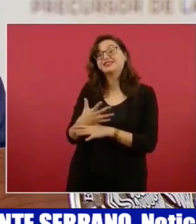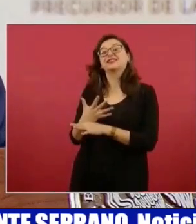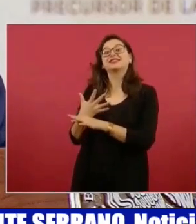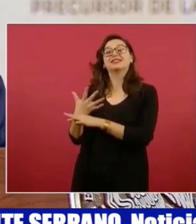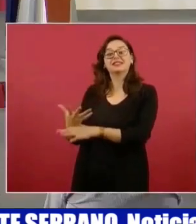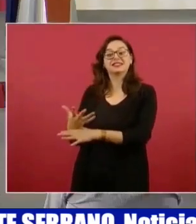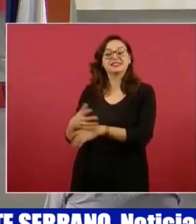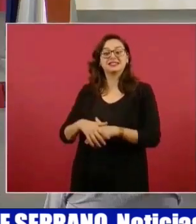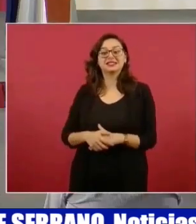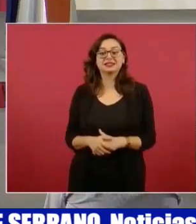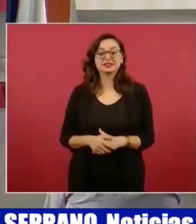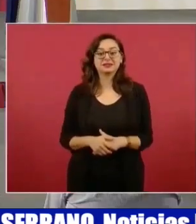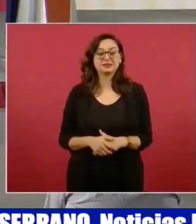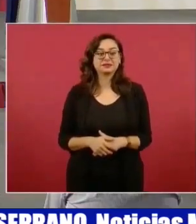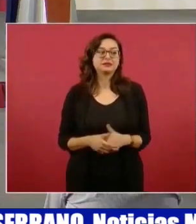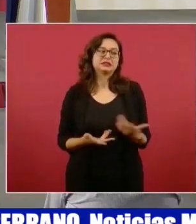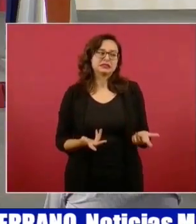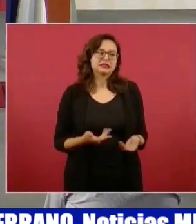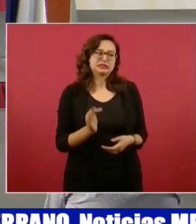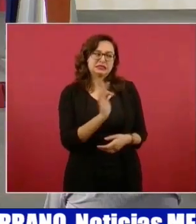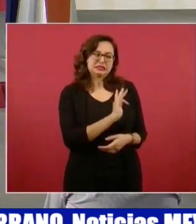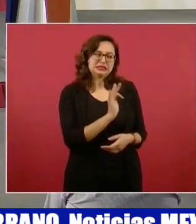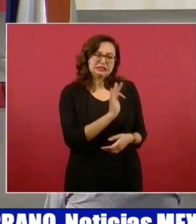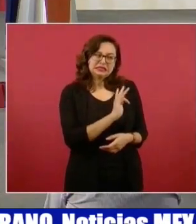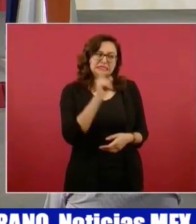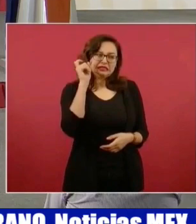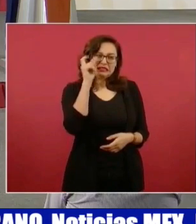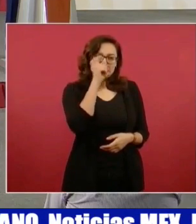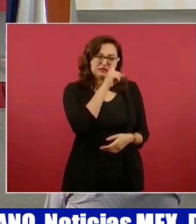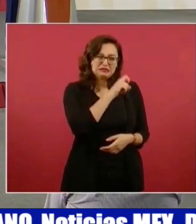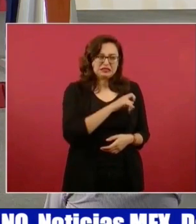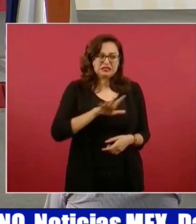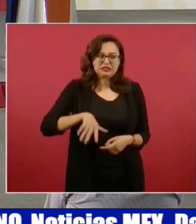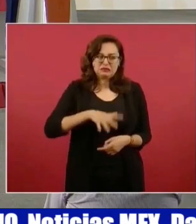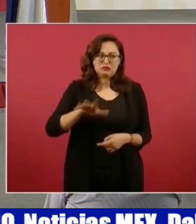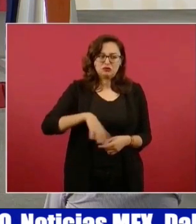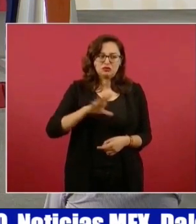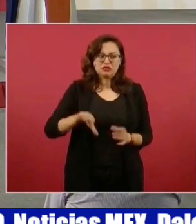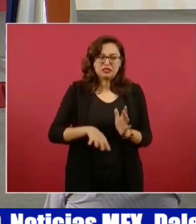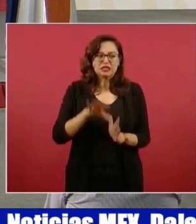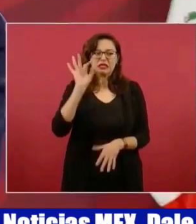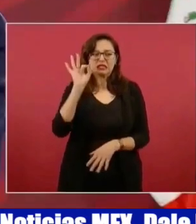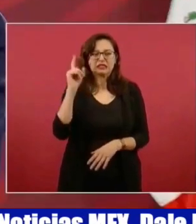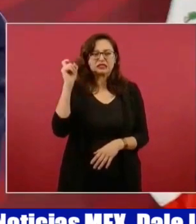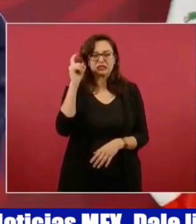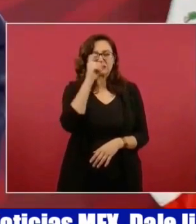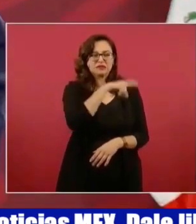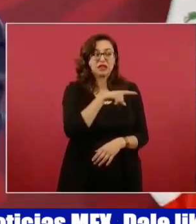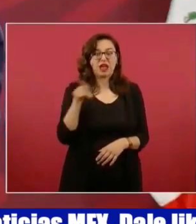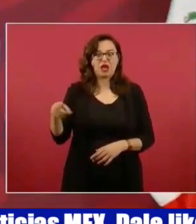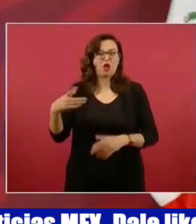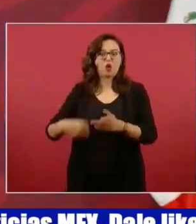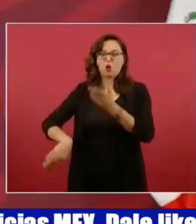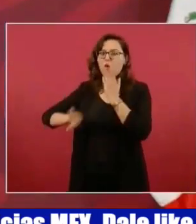la imagen? Les va a costar un poco conseguirla, pero creo que en campaña decía que yo estaba